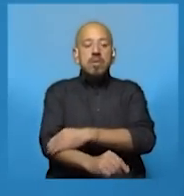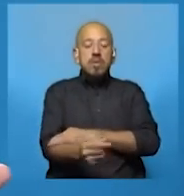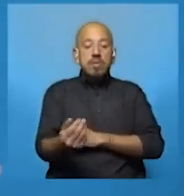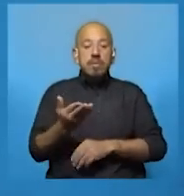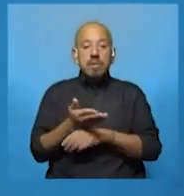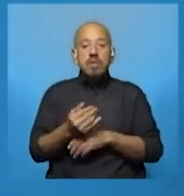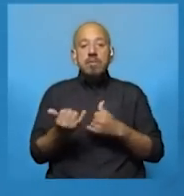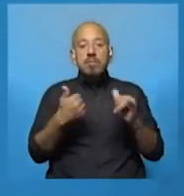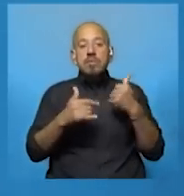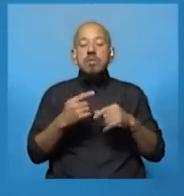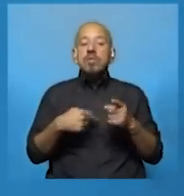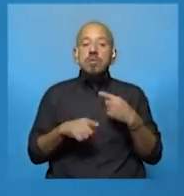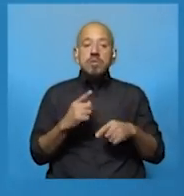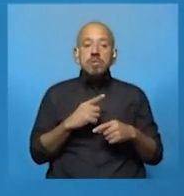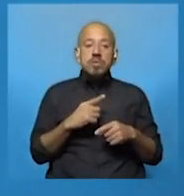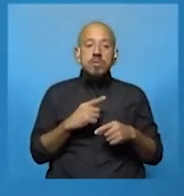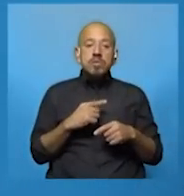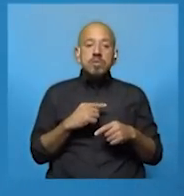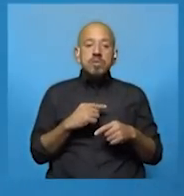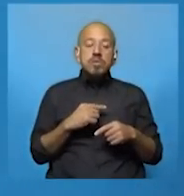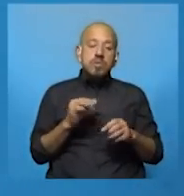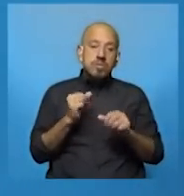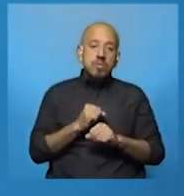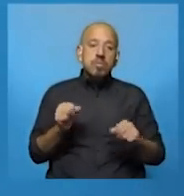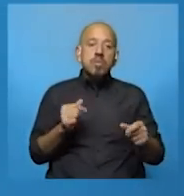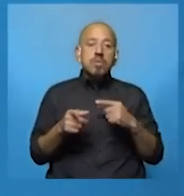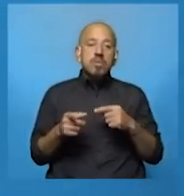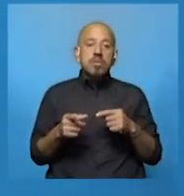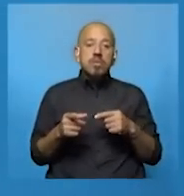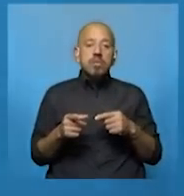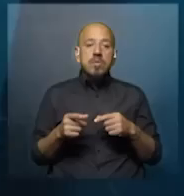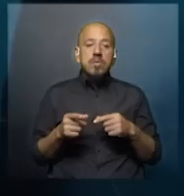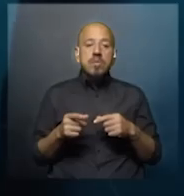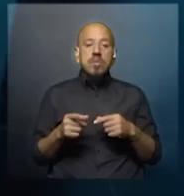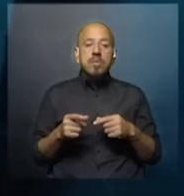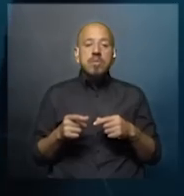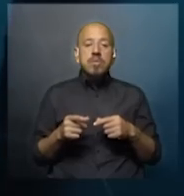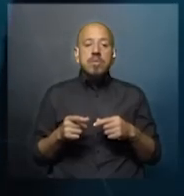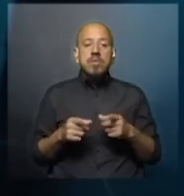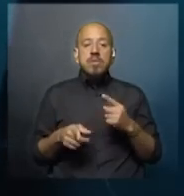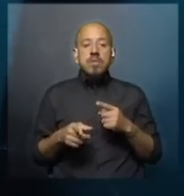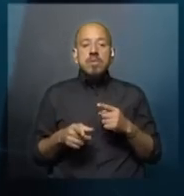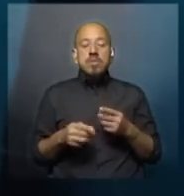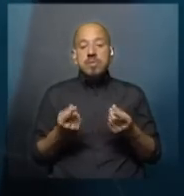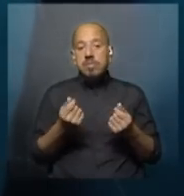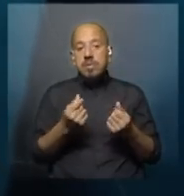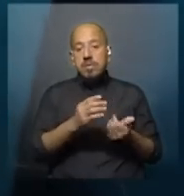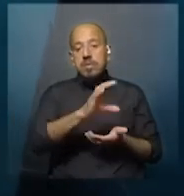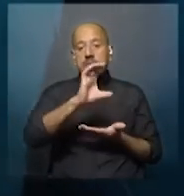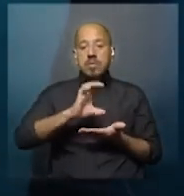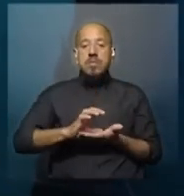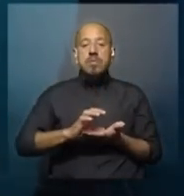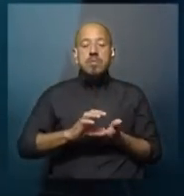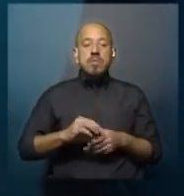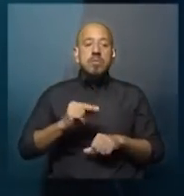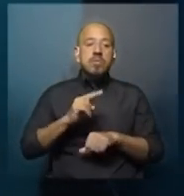y lo tenía como justificar entonces probablemente probablemente él haya recibido un dinero y ese dinero lo haya